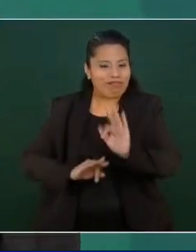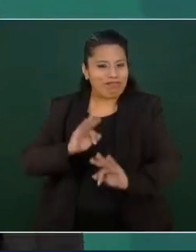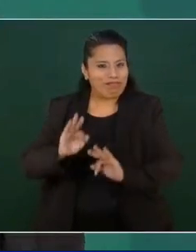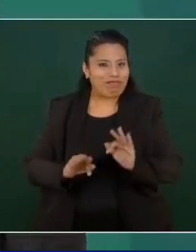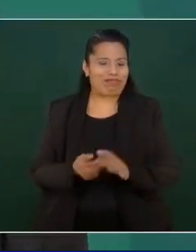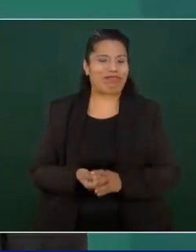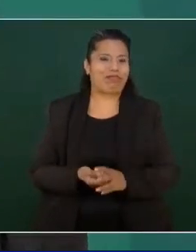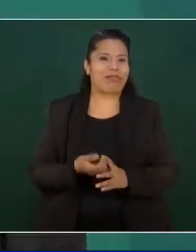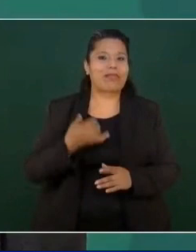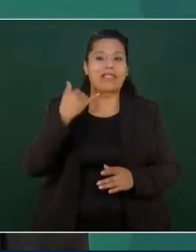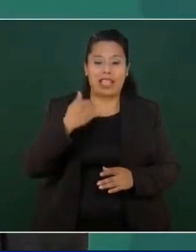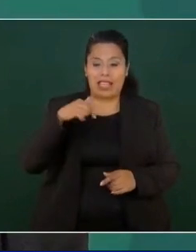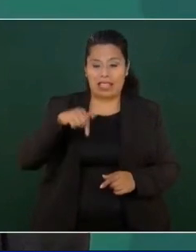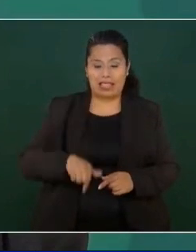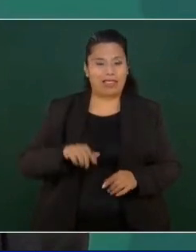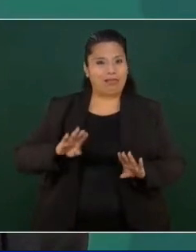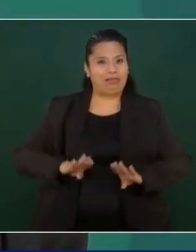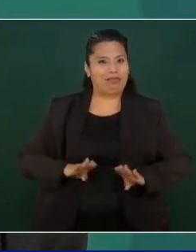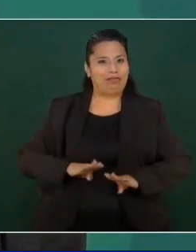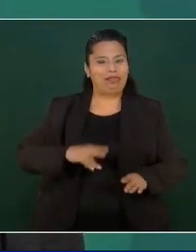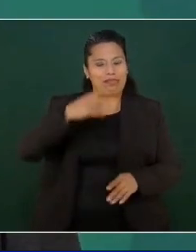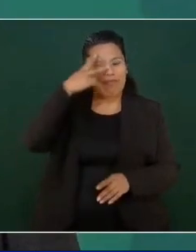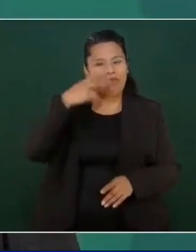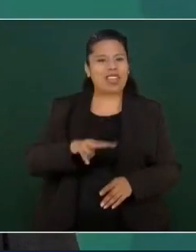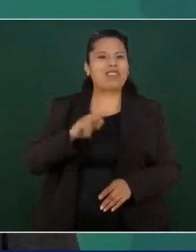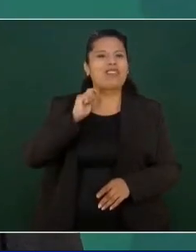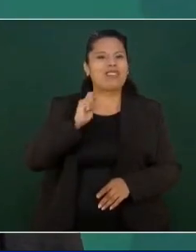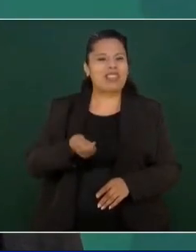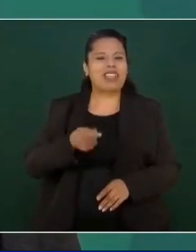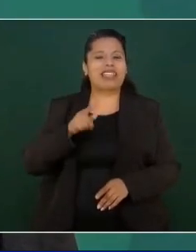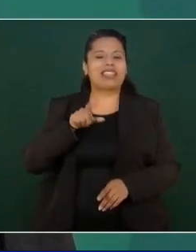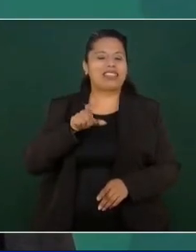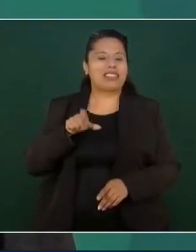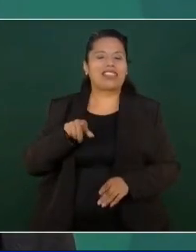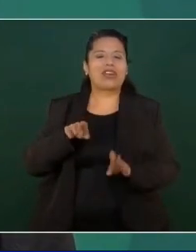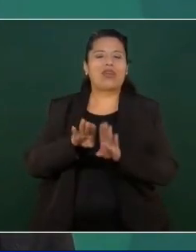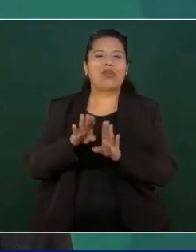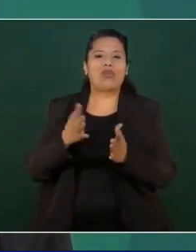la familia mexicana como institución de